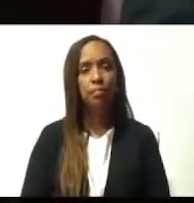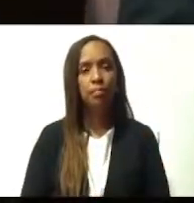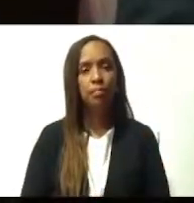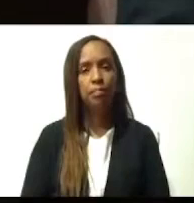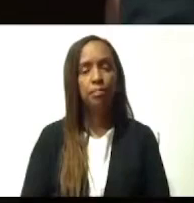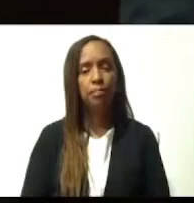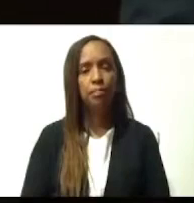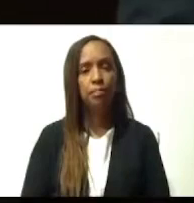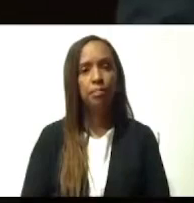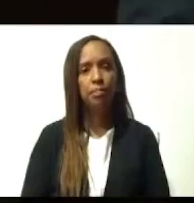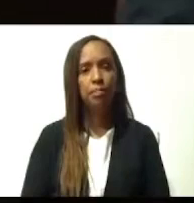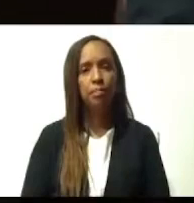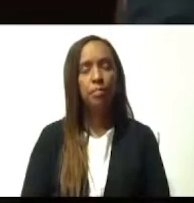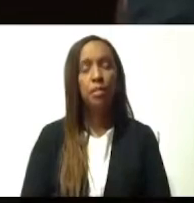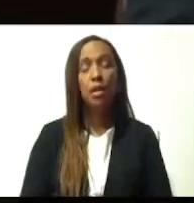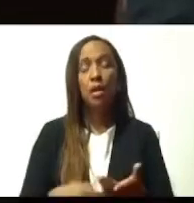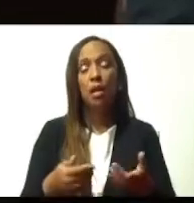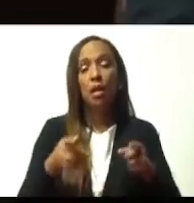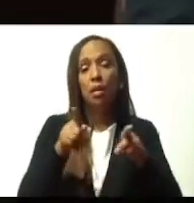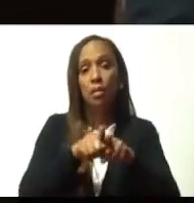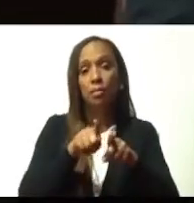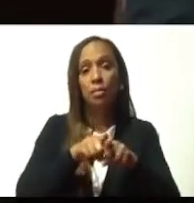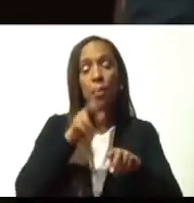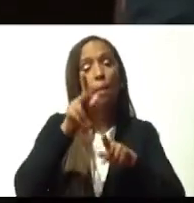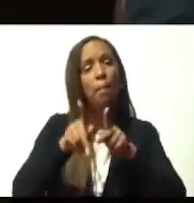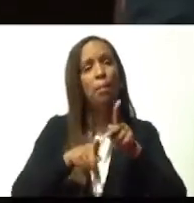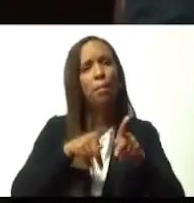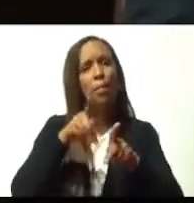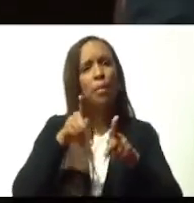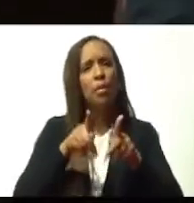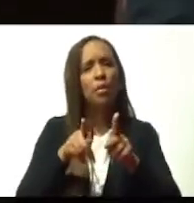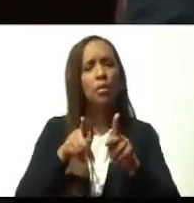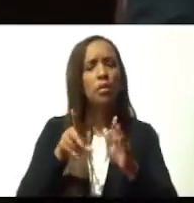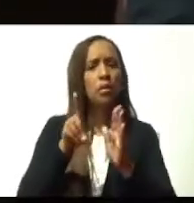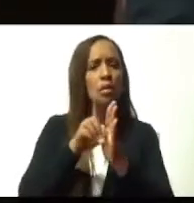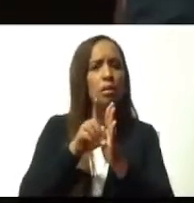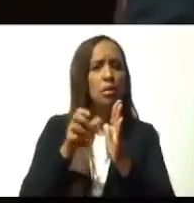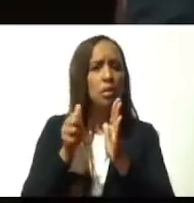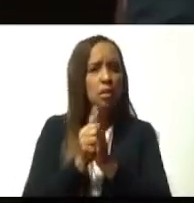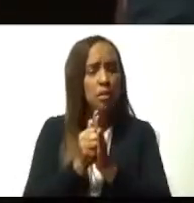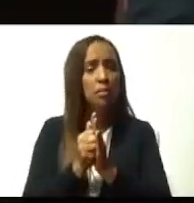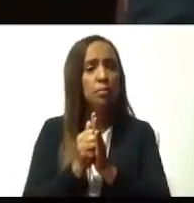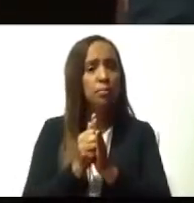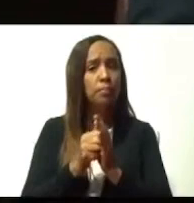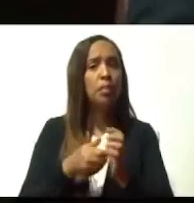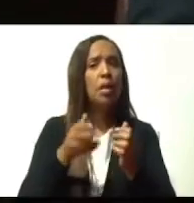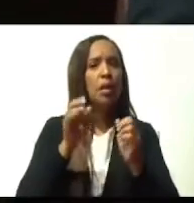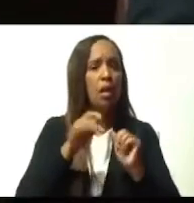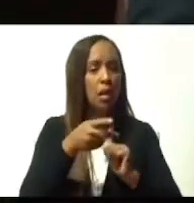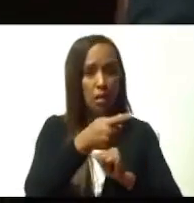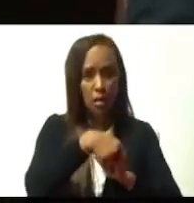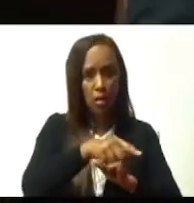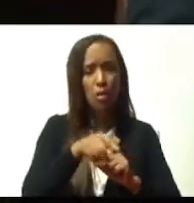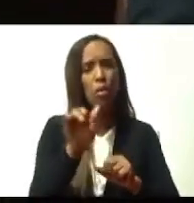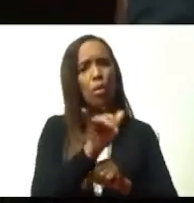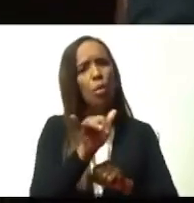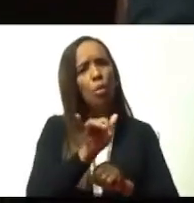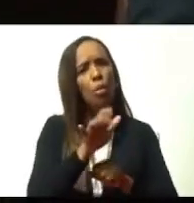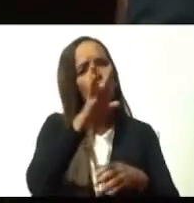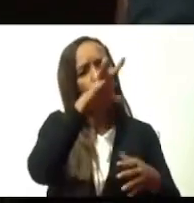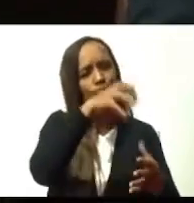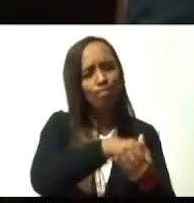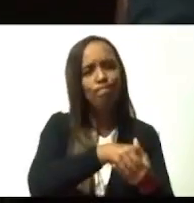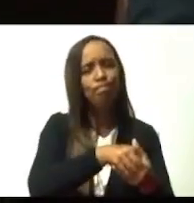las personas minusválidas que tendrán la oportunidad de recibir las atenciones de lo que es la educación en el